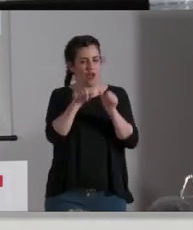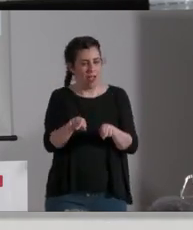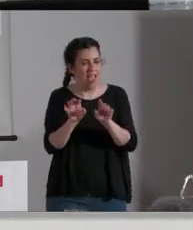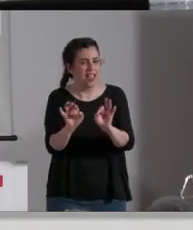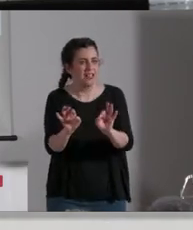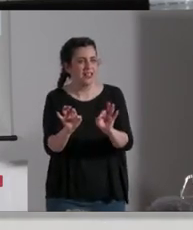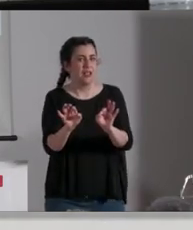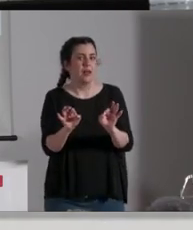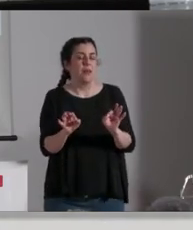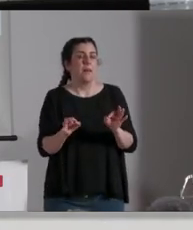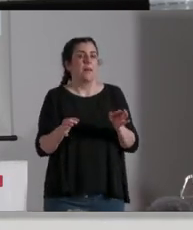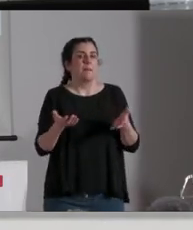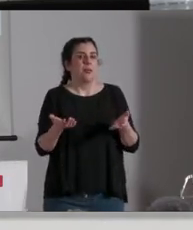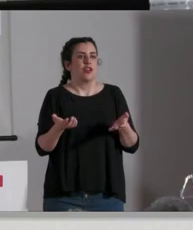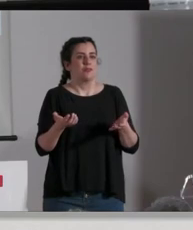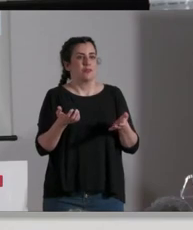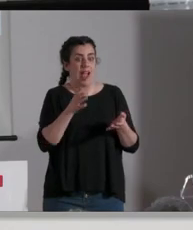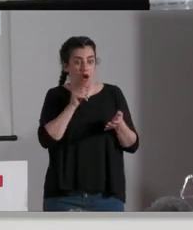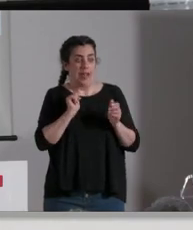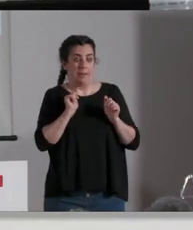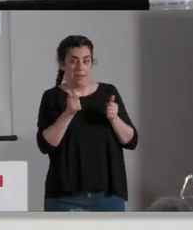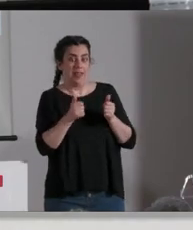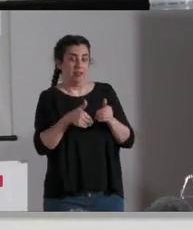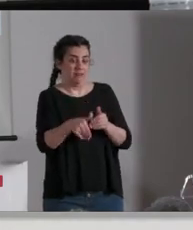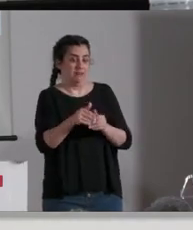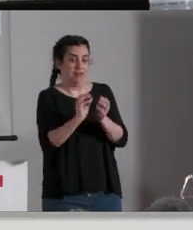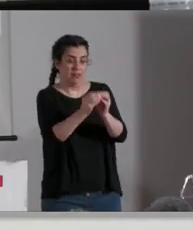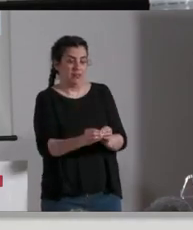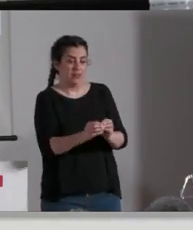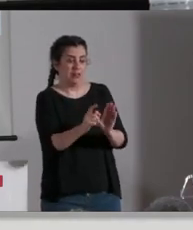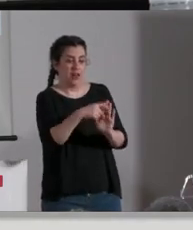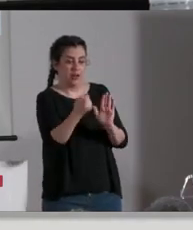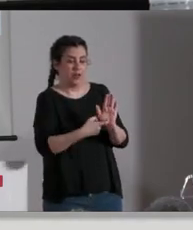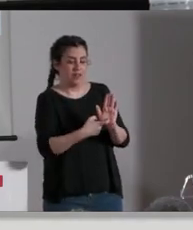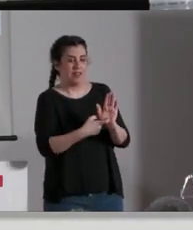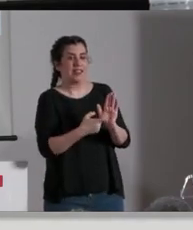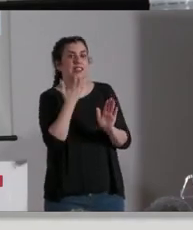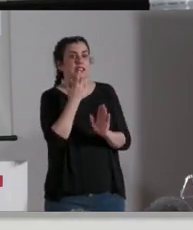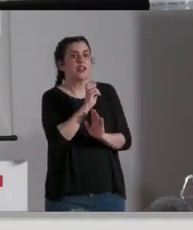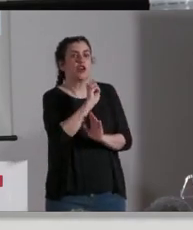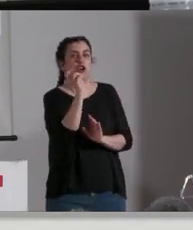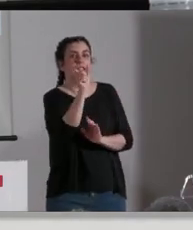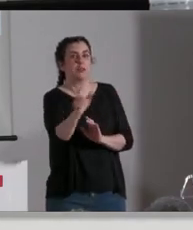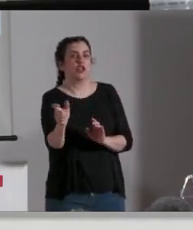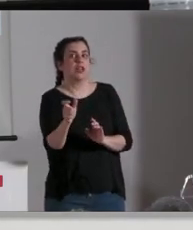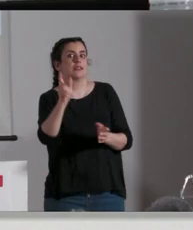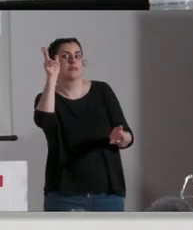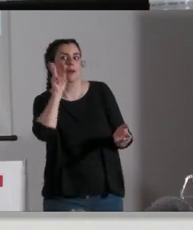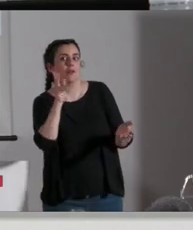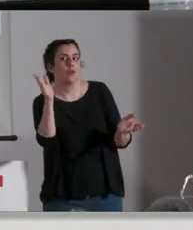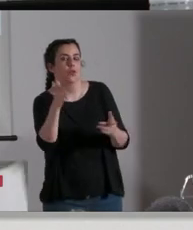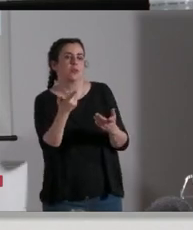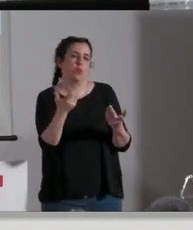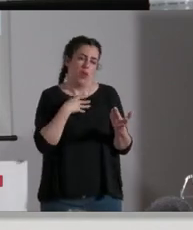estaría bien, ahora que estamos empezando con la normativa, pues que personas que quizás no están en el privilegio en el que yo estoy pudieran acceder